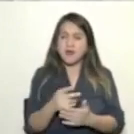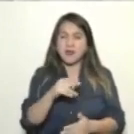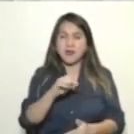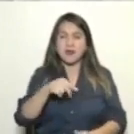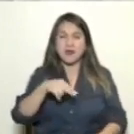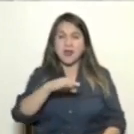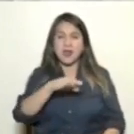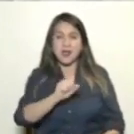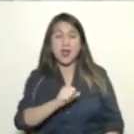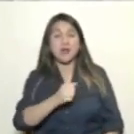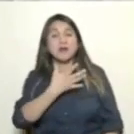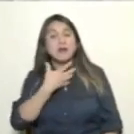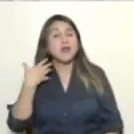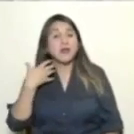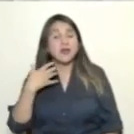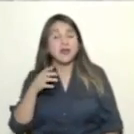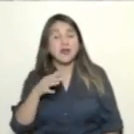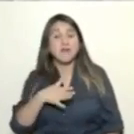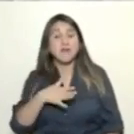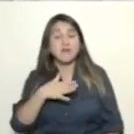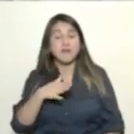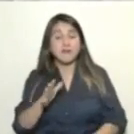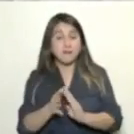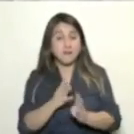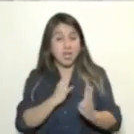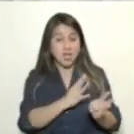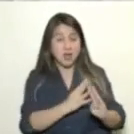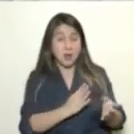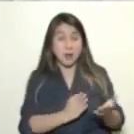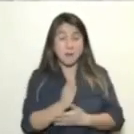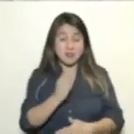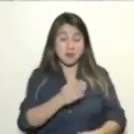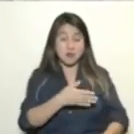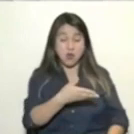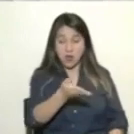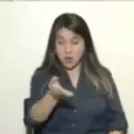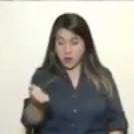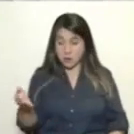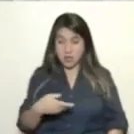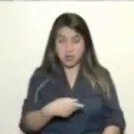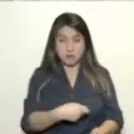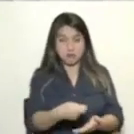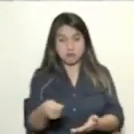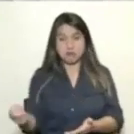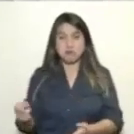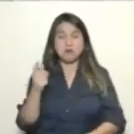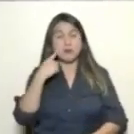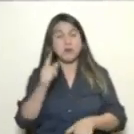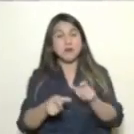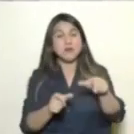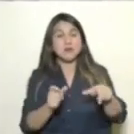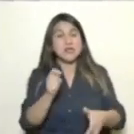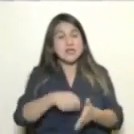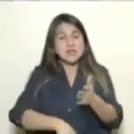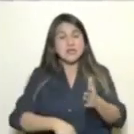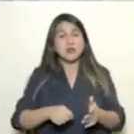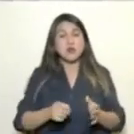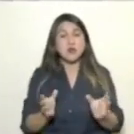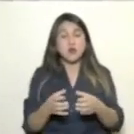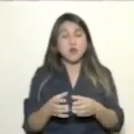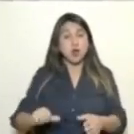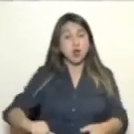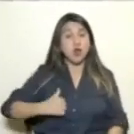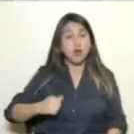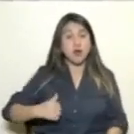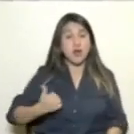Renca, en la feria, y empezamos a repartir unas cosas para que la gente se inscribiera. Y nos topamos con unos jóvenes que hay